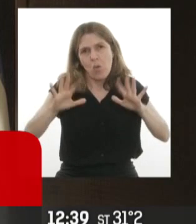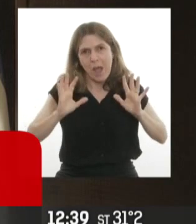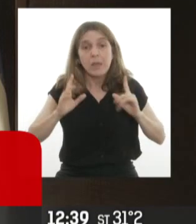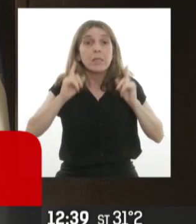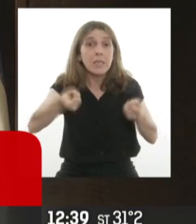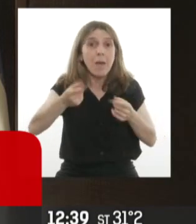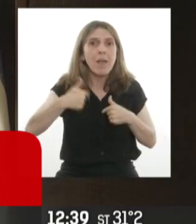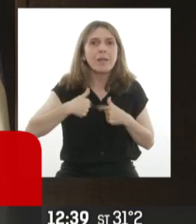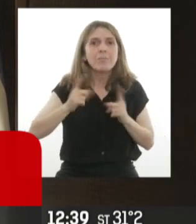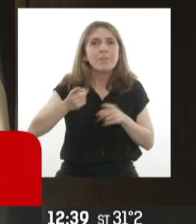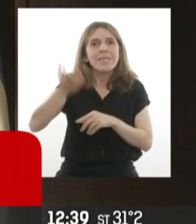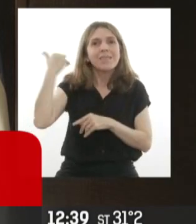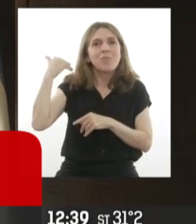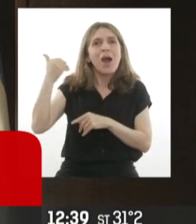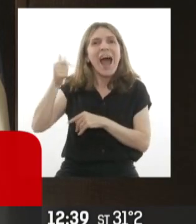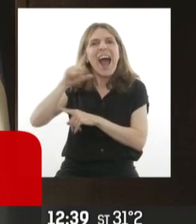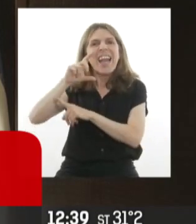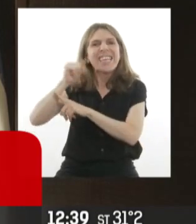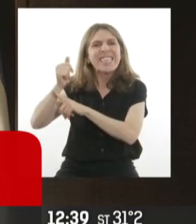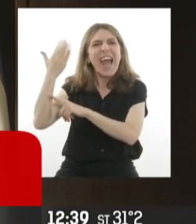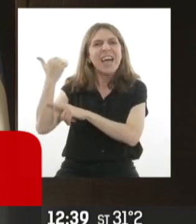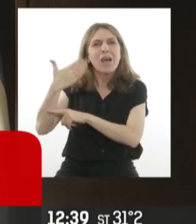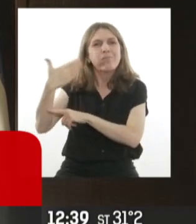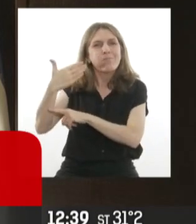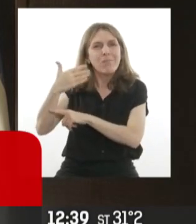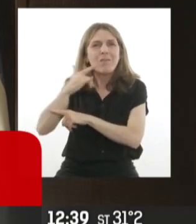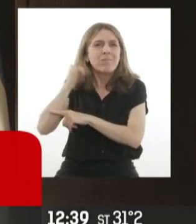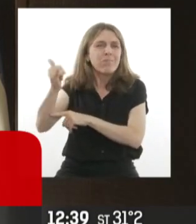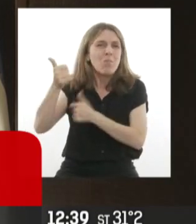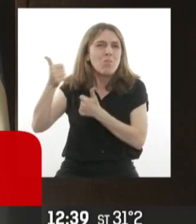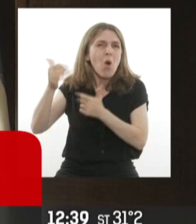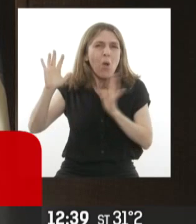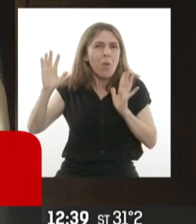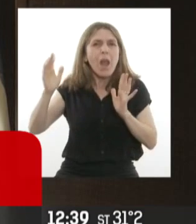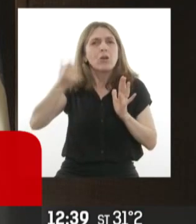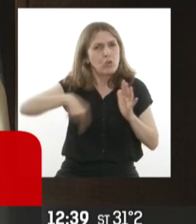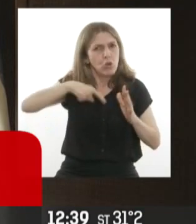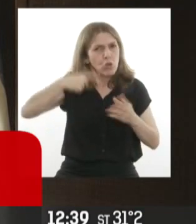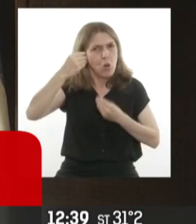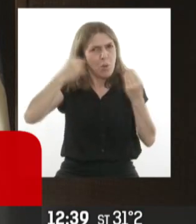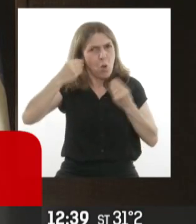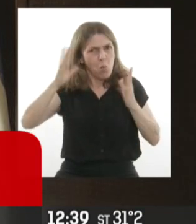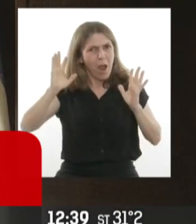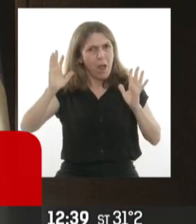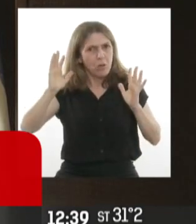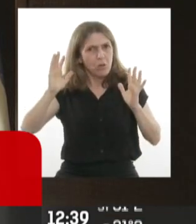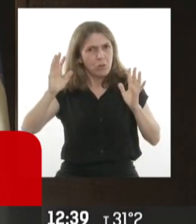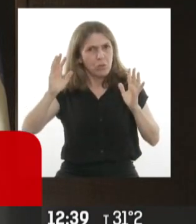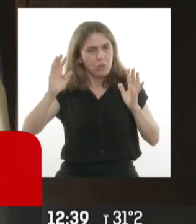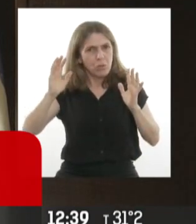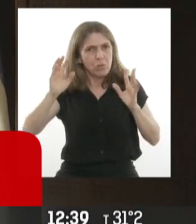yo creo que lo dijo magníficamente bien Alicia en su discurso, nosotros estamos preocupados por esos